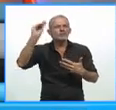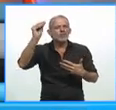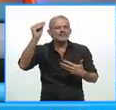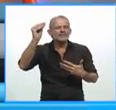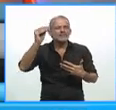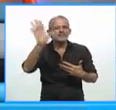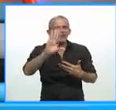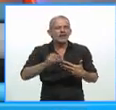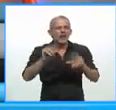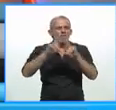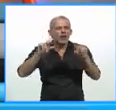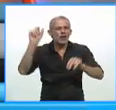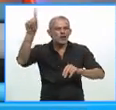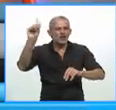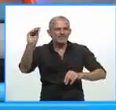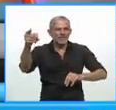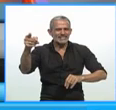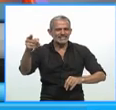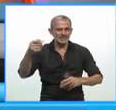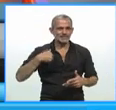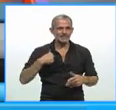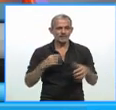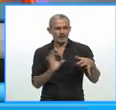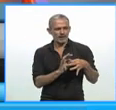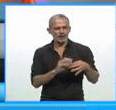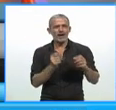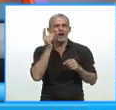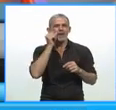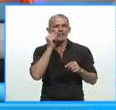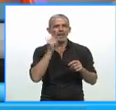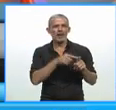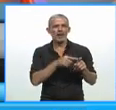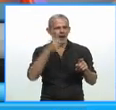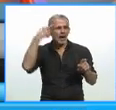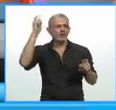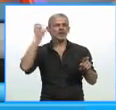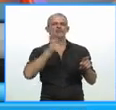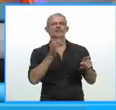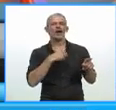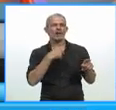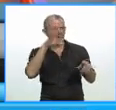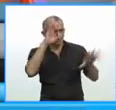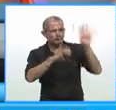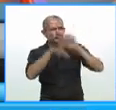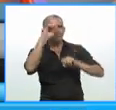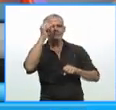en Florianópolis. Y obvio, siempre estar al lado de una persona con tanta experiencia se aprende mucho.